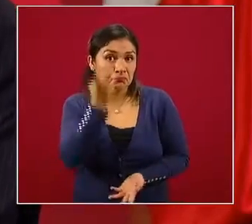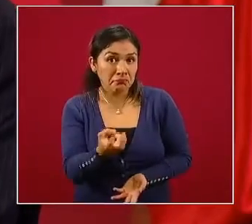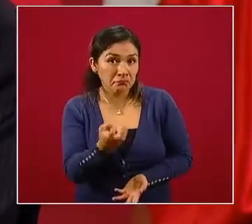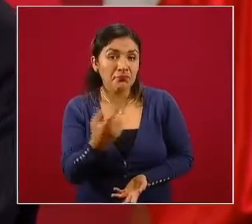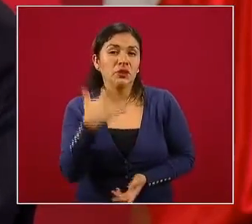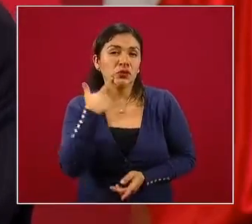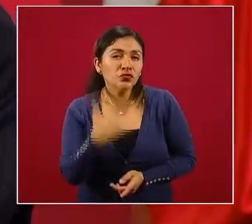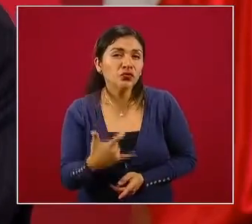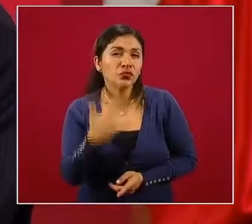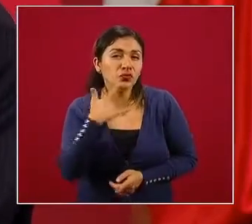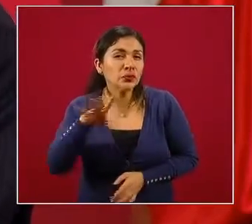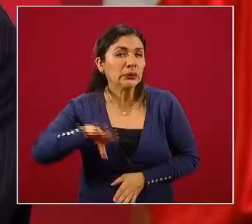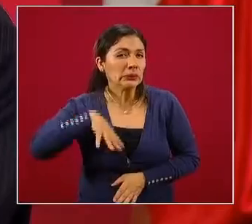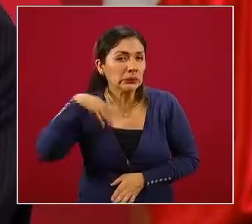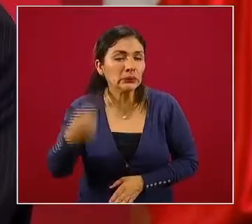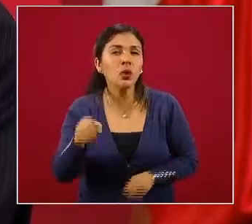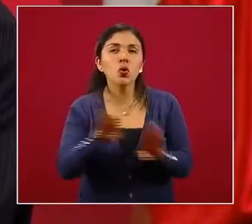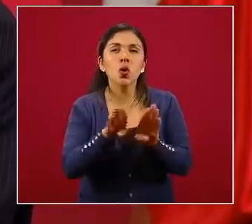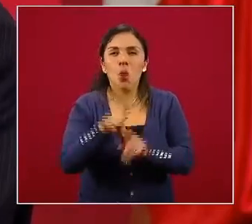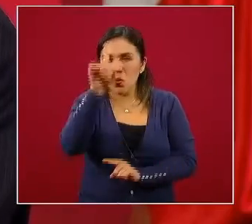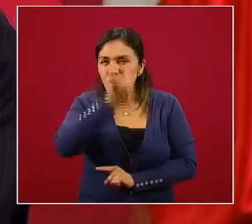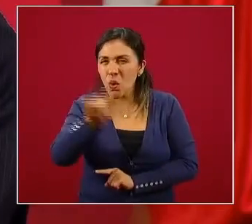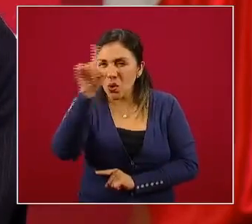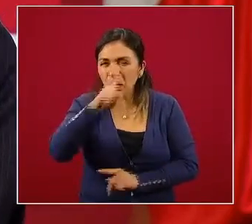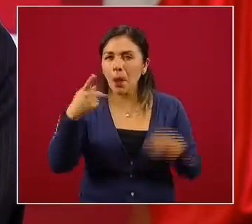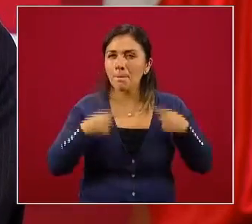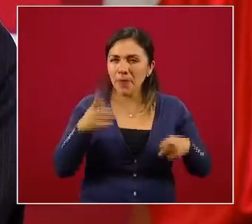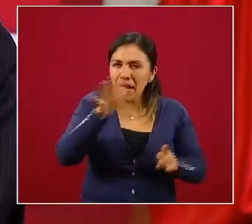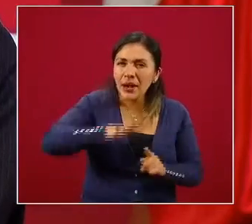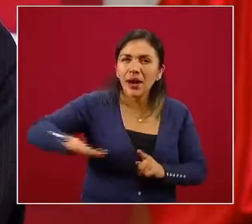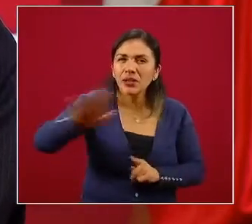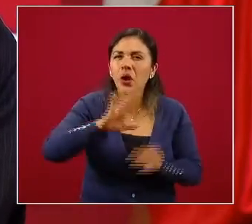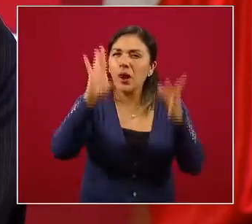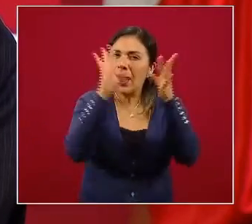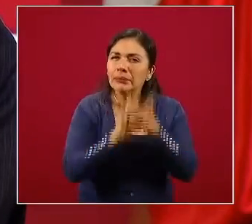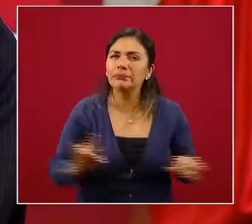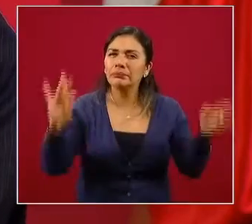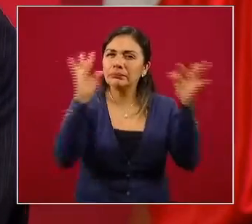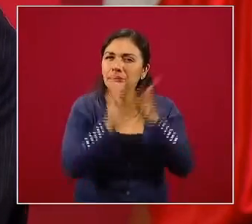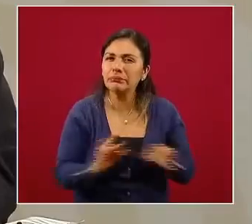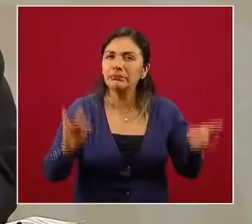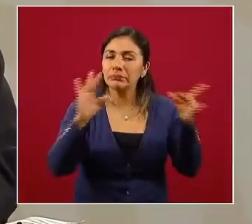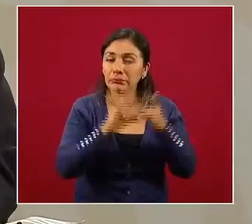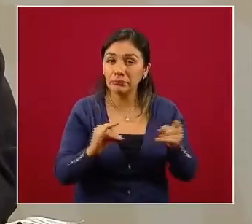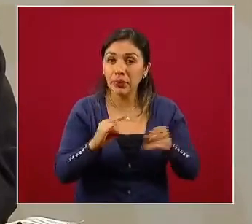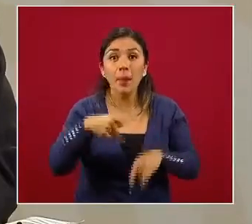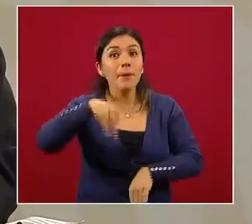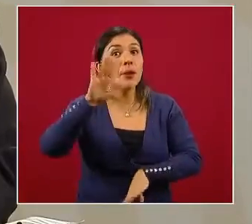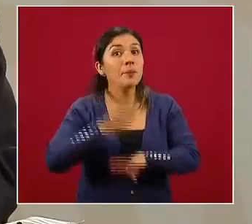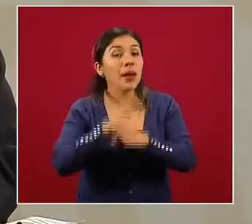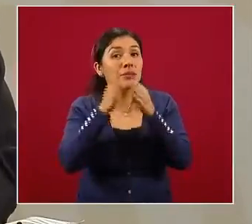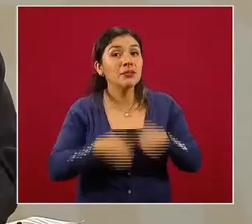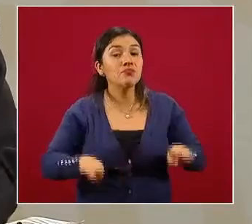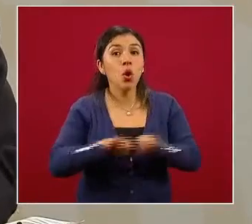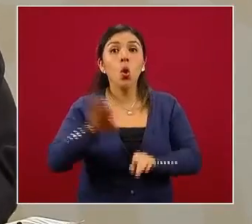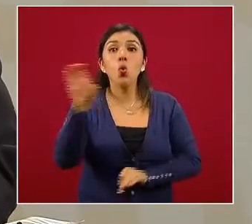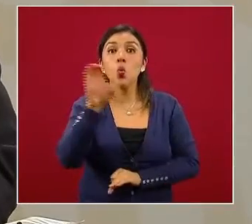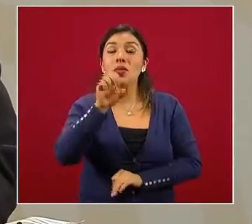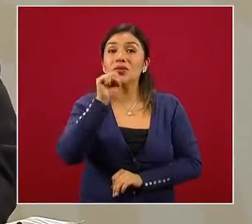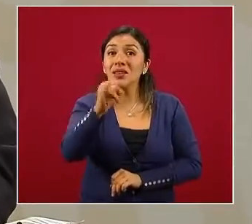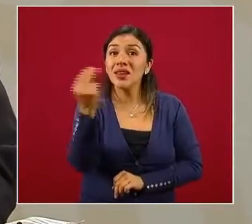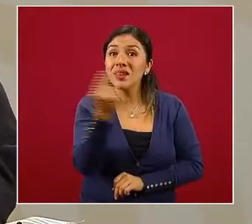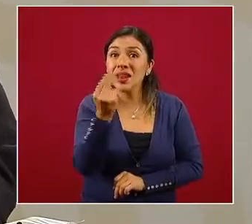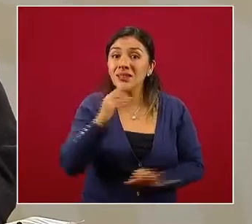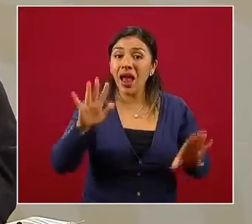un esfuerzo de persuasión, de orientación de las personas y el reto es cuando hay necesidades para